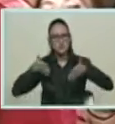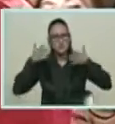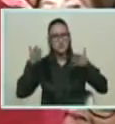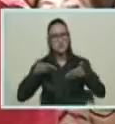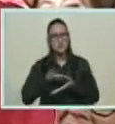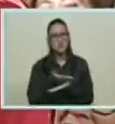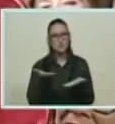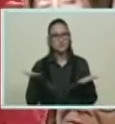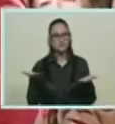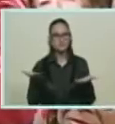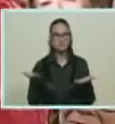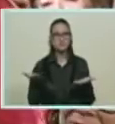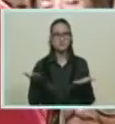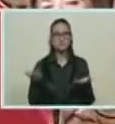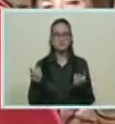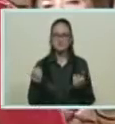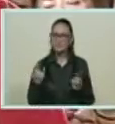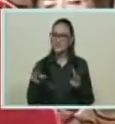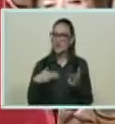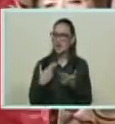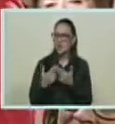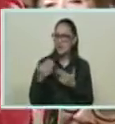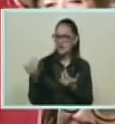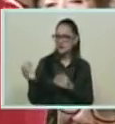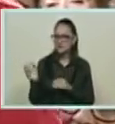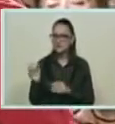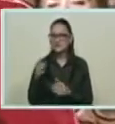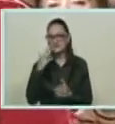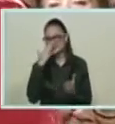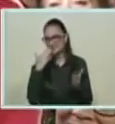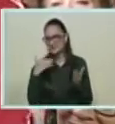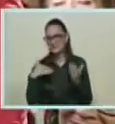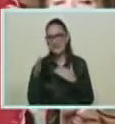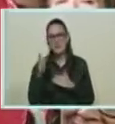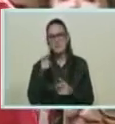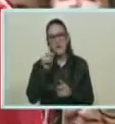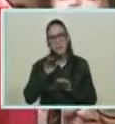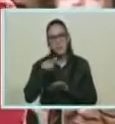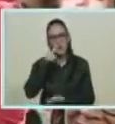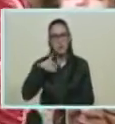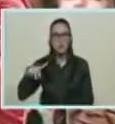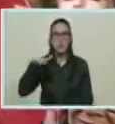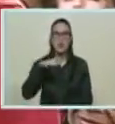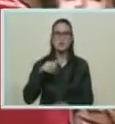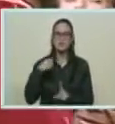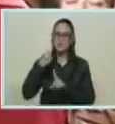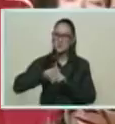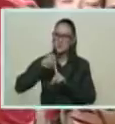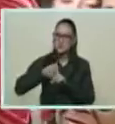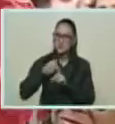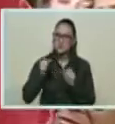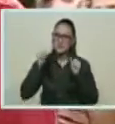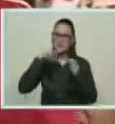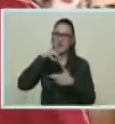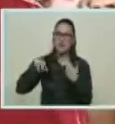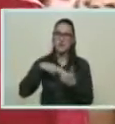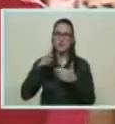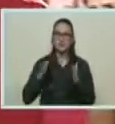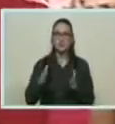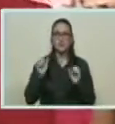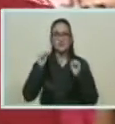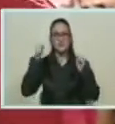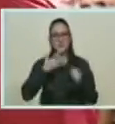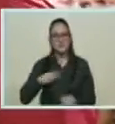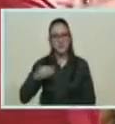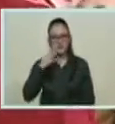da de vencer el minimalismo, de hacer siempre más por nuestro pueblo, de seguir batallando, que viva la revolución y que viva el